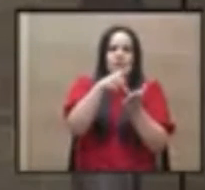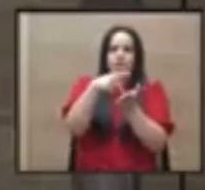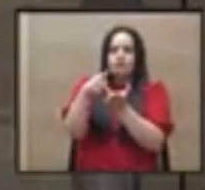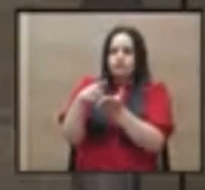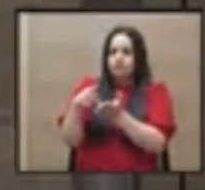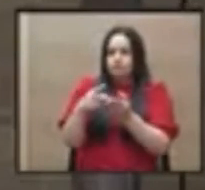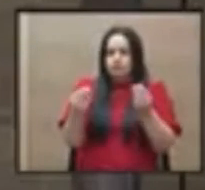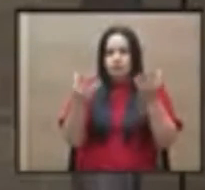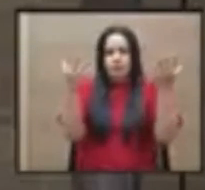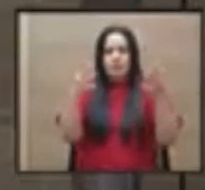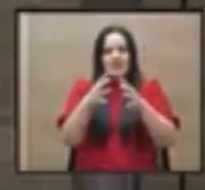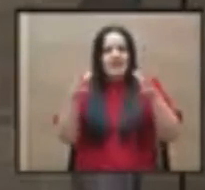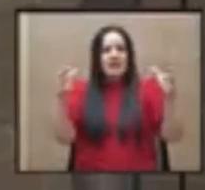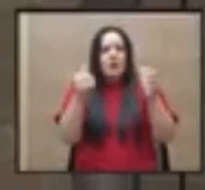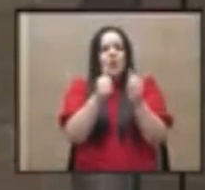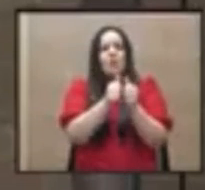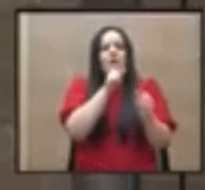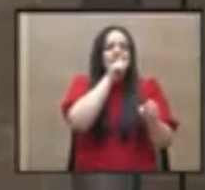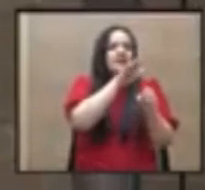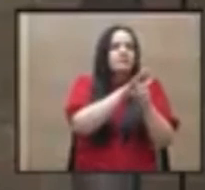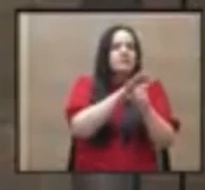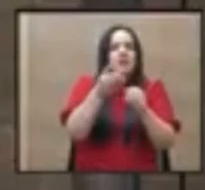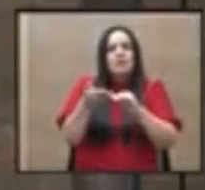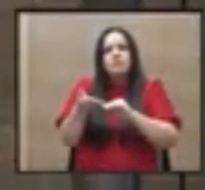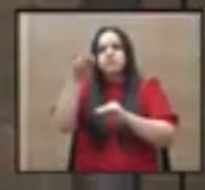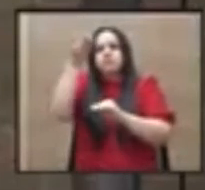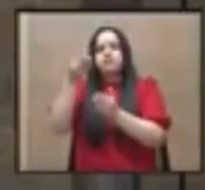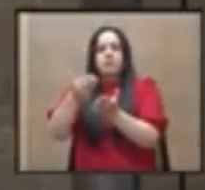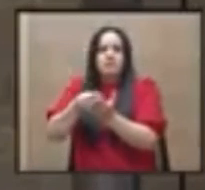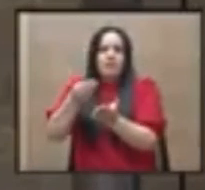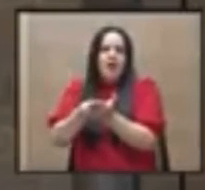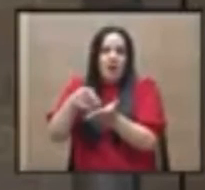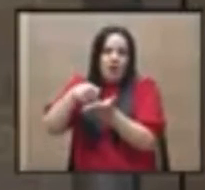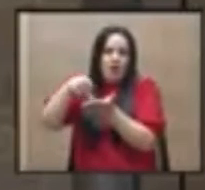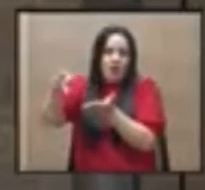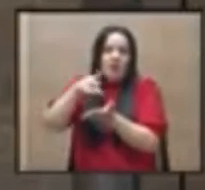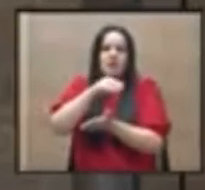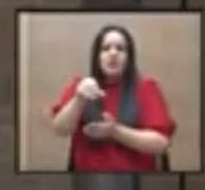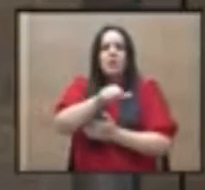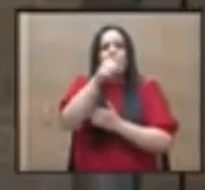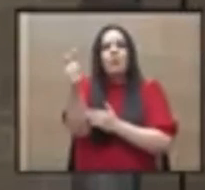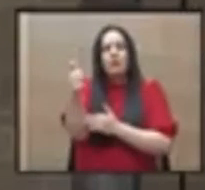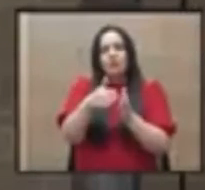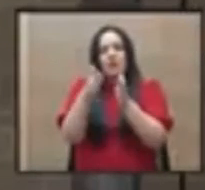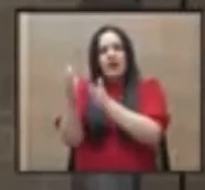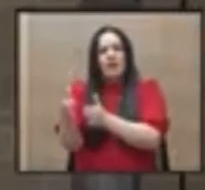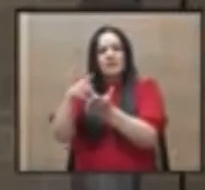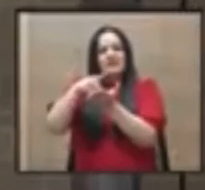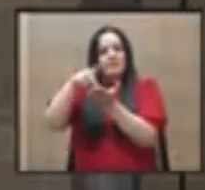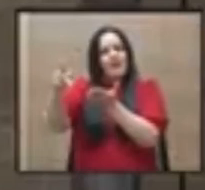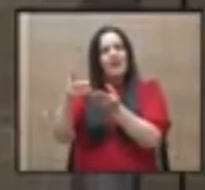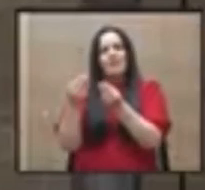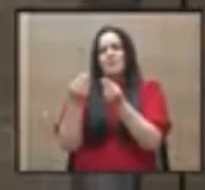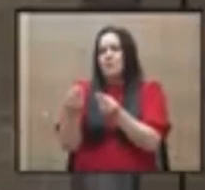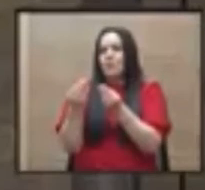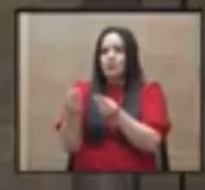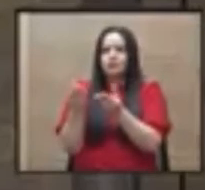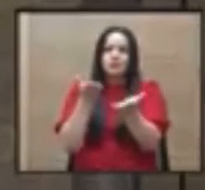con garantías y pluses por un lado y al otro lado que se pagan sumas exageradas en